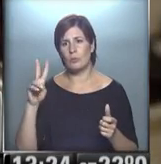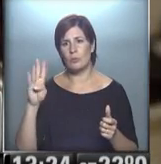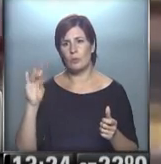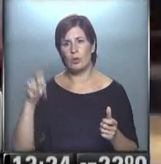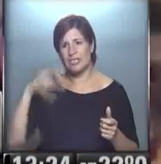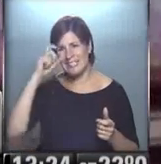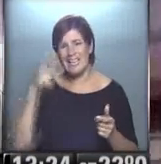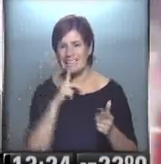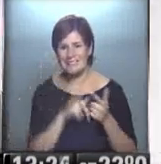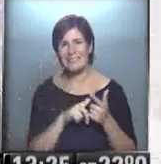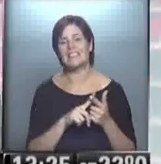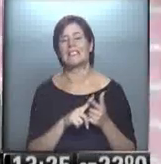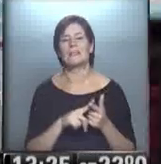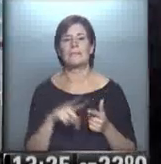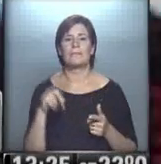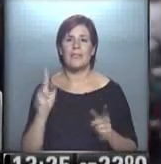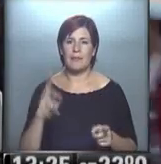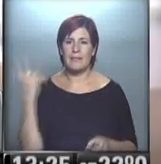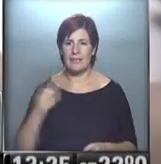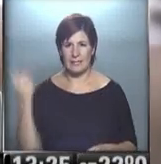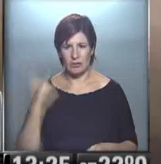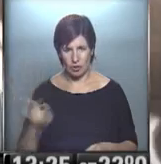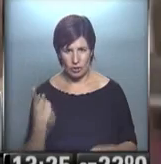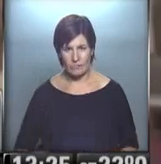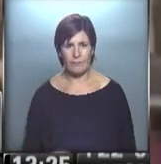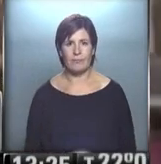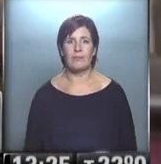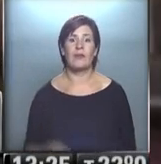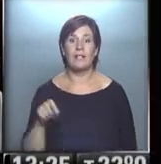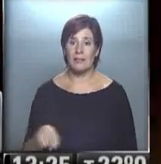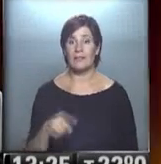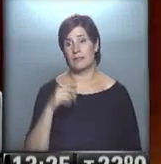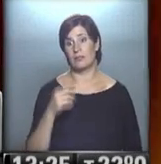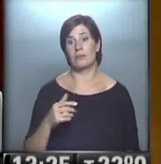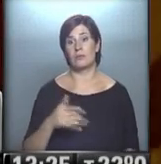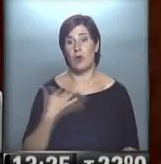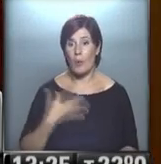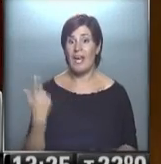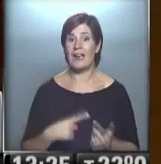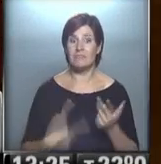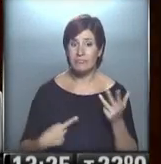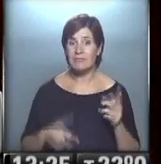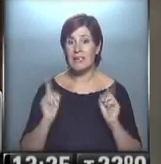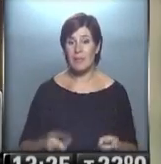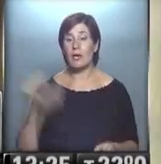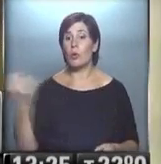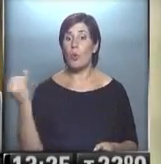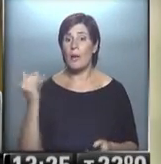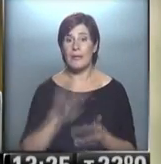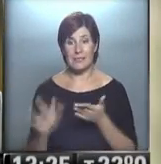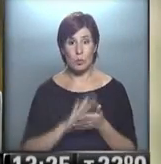quien también dirige más hay que sumar en esto que mencionamos una serie de ficciones una semana importante también tiene bien de